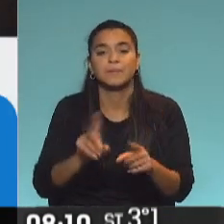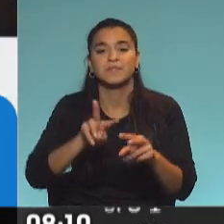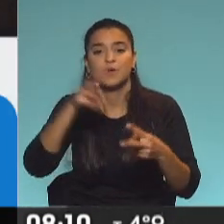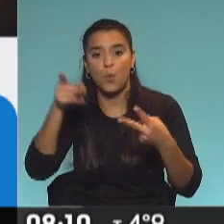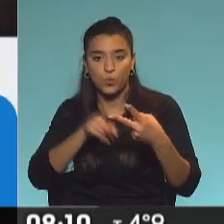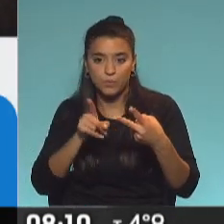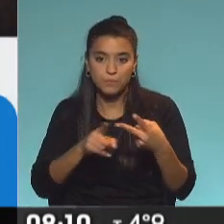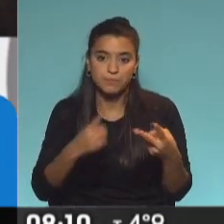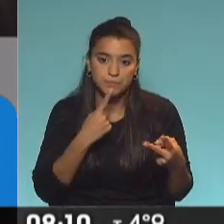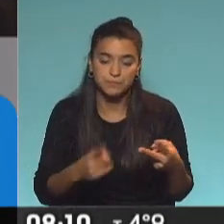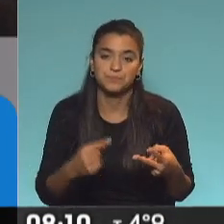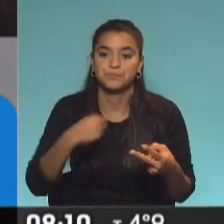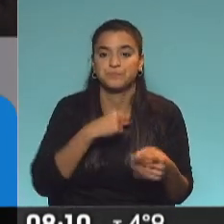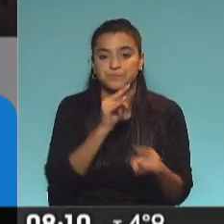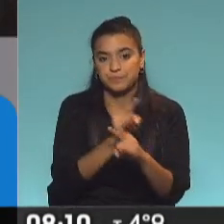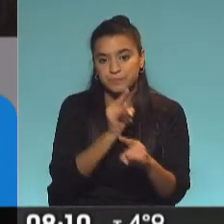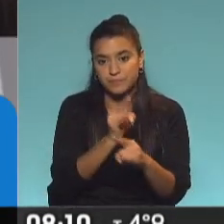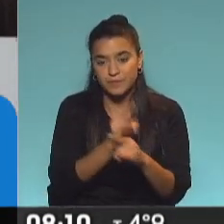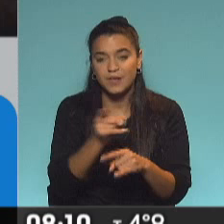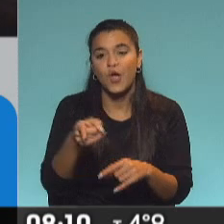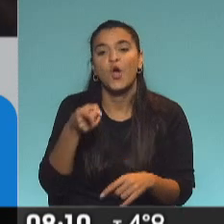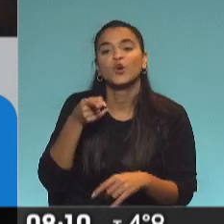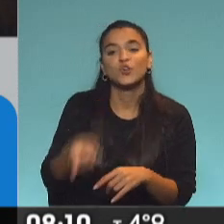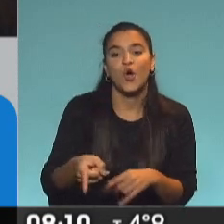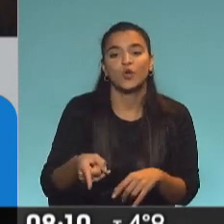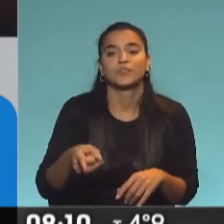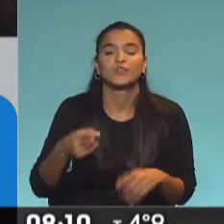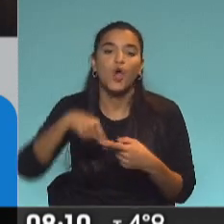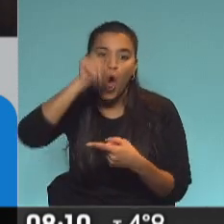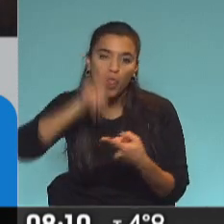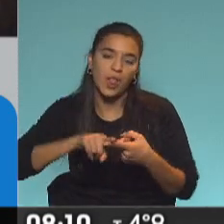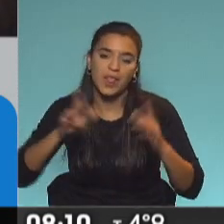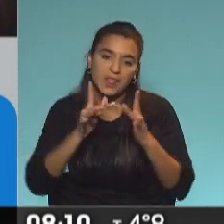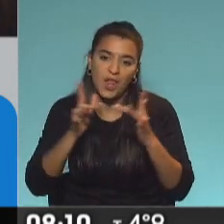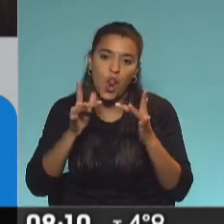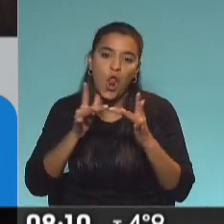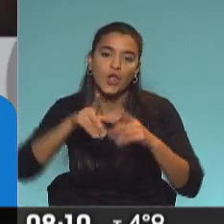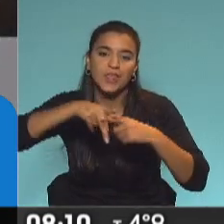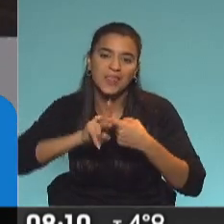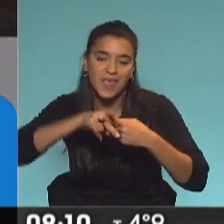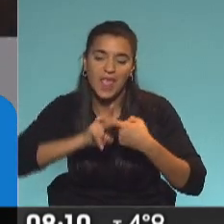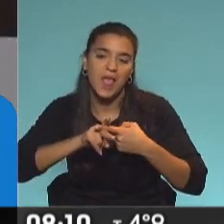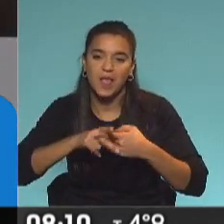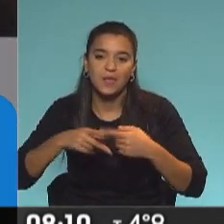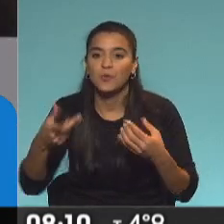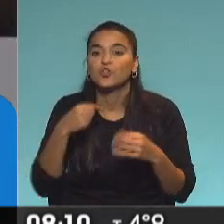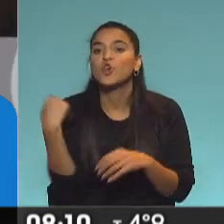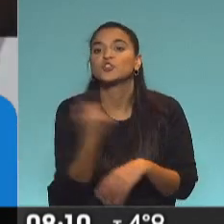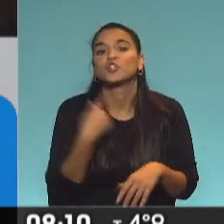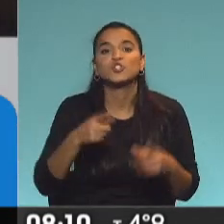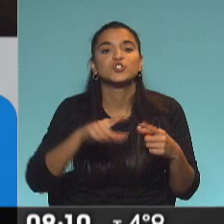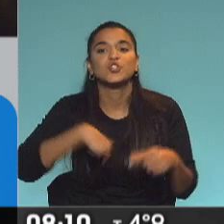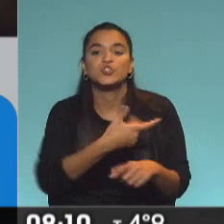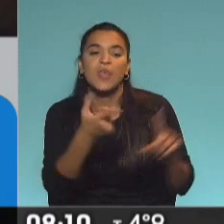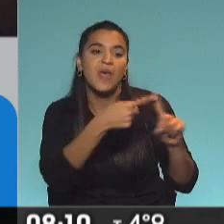decías, que yo siempre estuve en contra de usar todo el día la tecnología prepandemia, porque nosotros somos seres sociales. Por eso